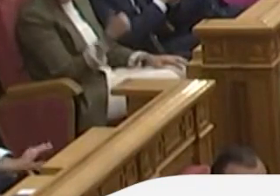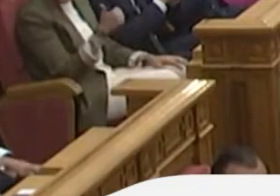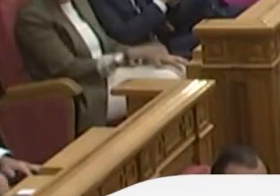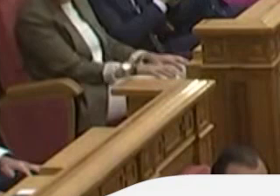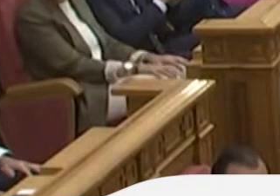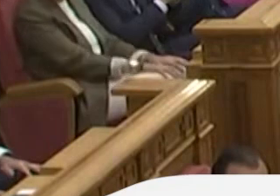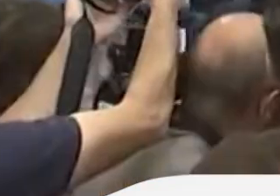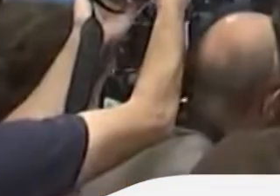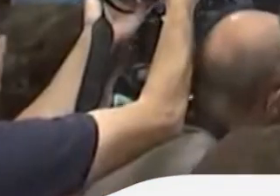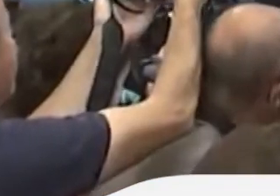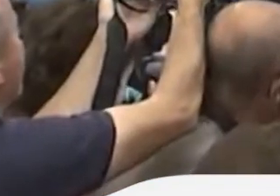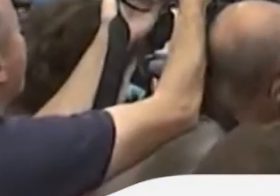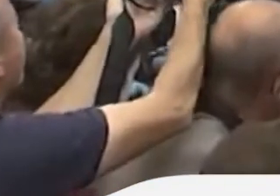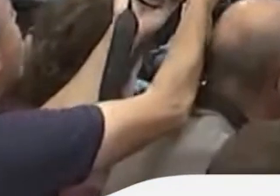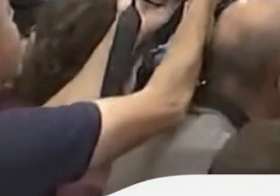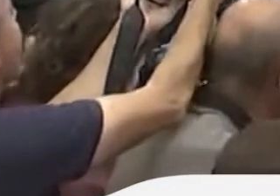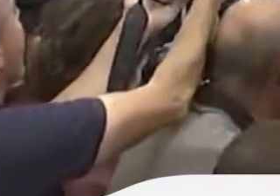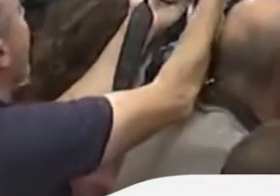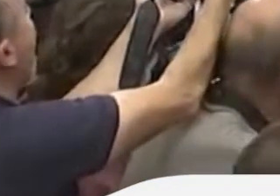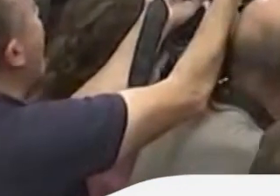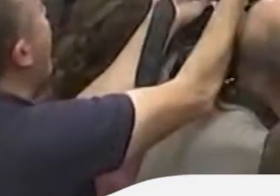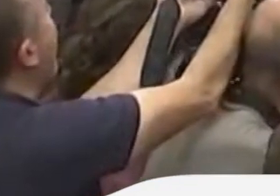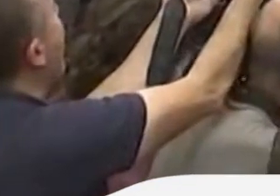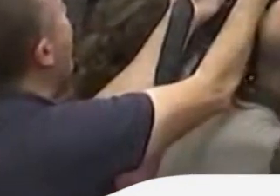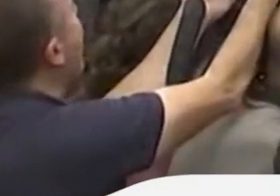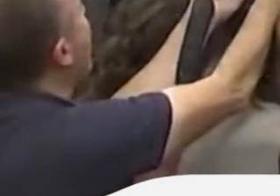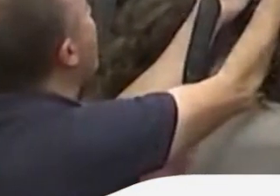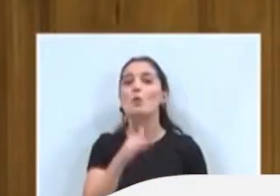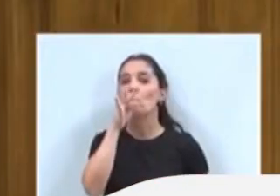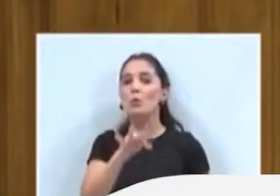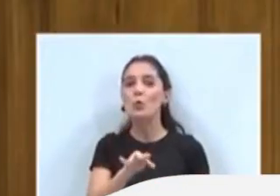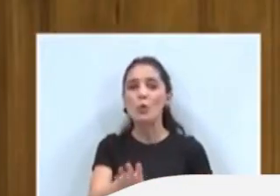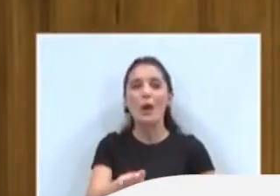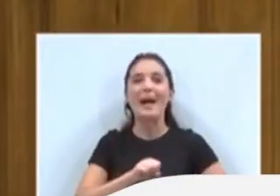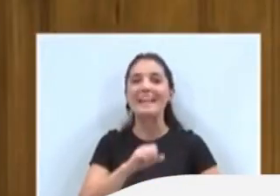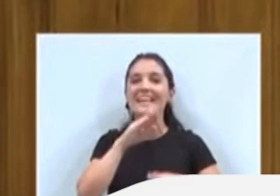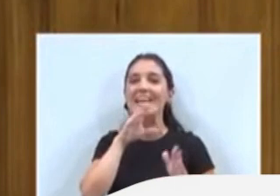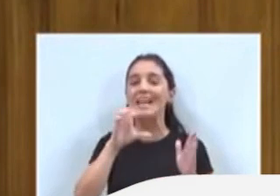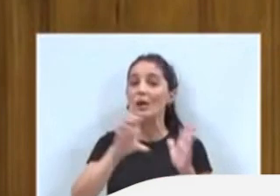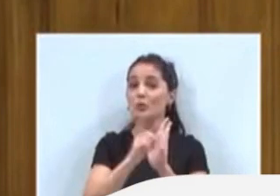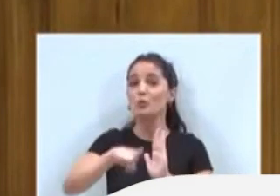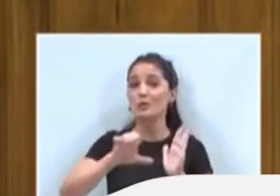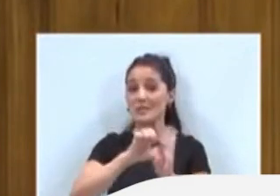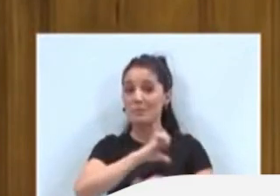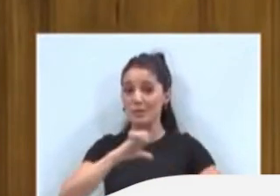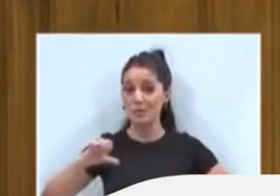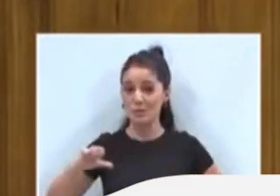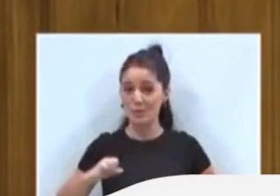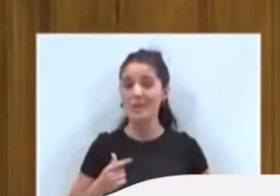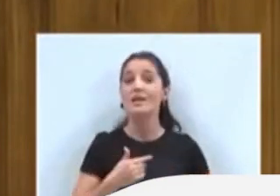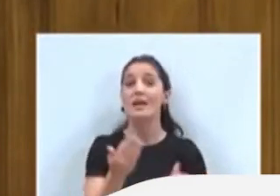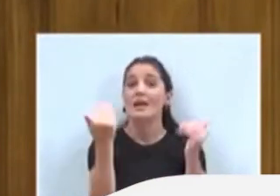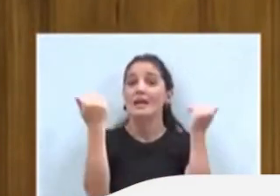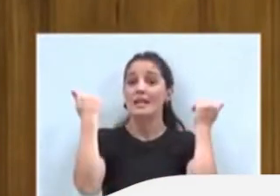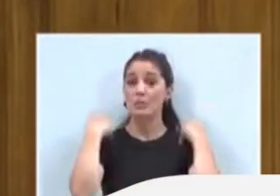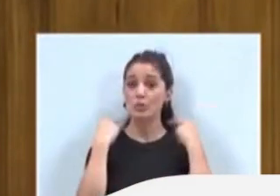del 5,4% respecto al ejercicio anterior, y las cuentas regionales se presentarán con un 0% de déficit con